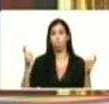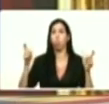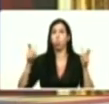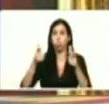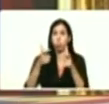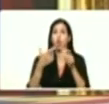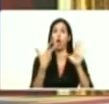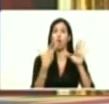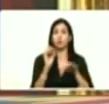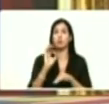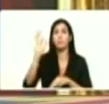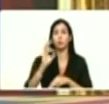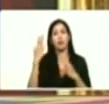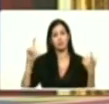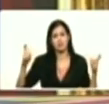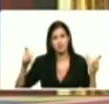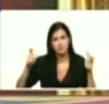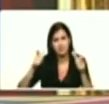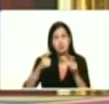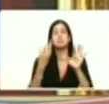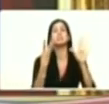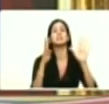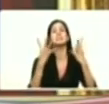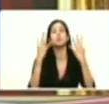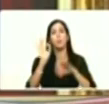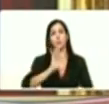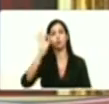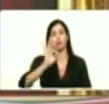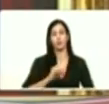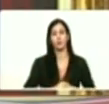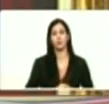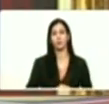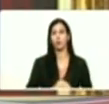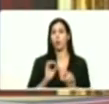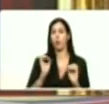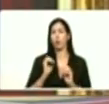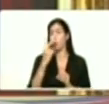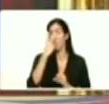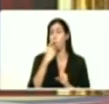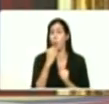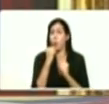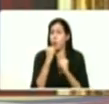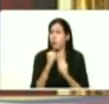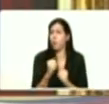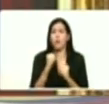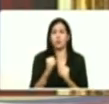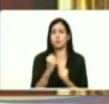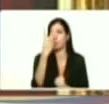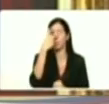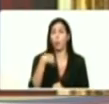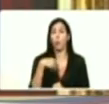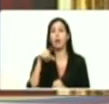% a 19% o en la miseria que es la pobreza crítica